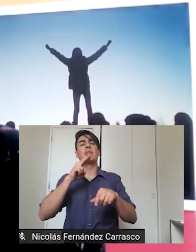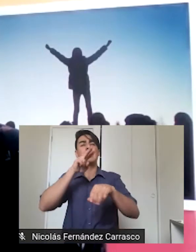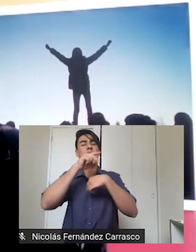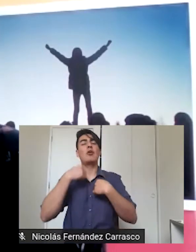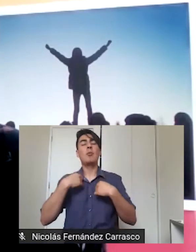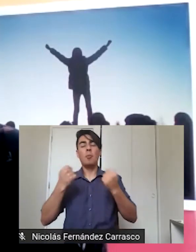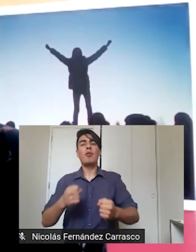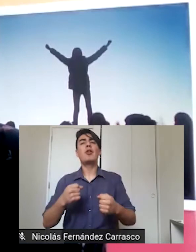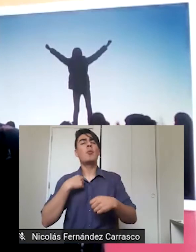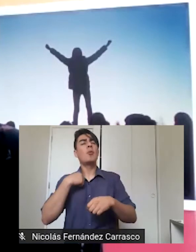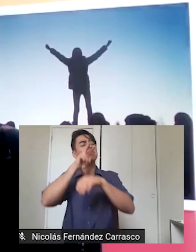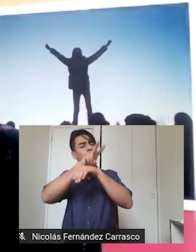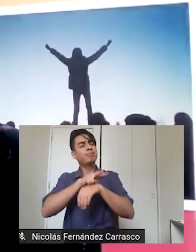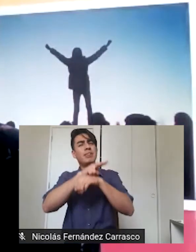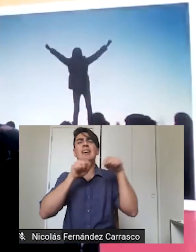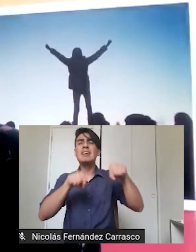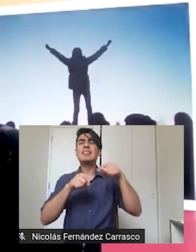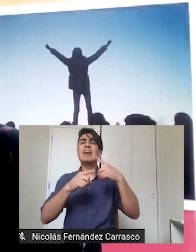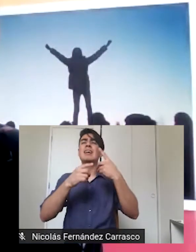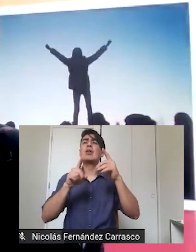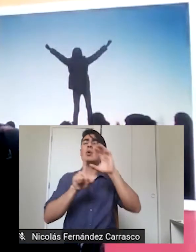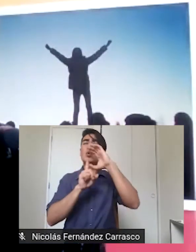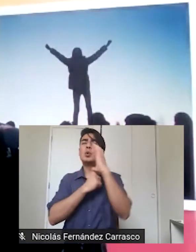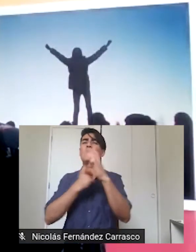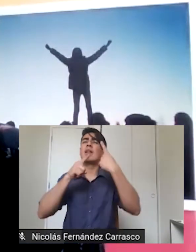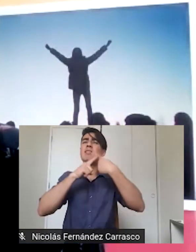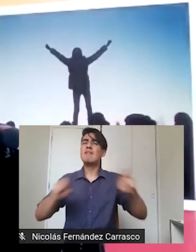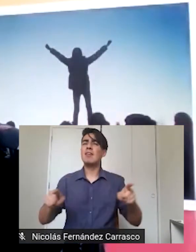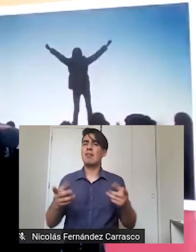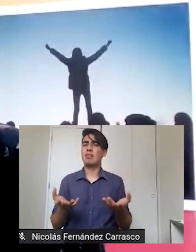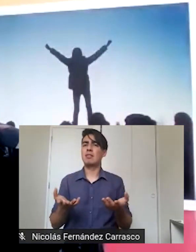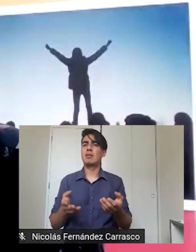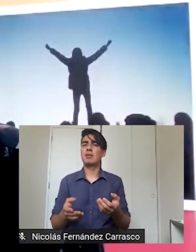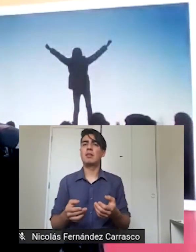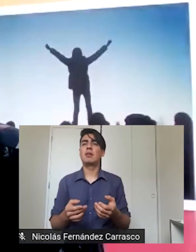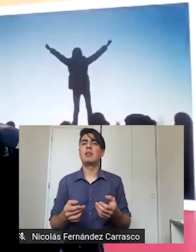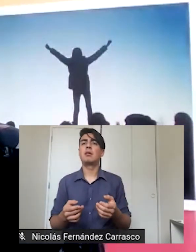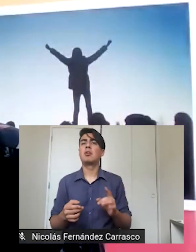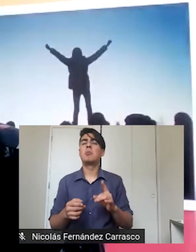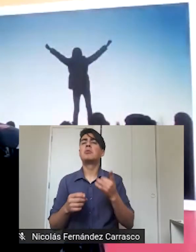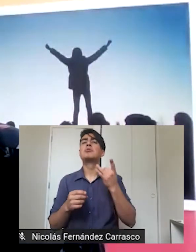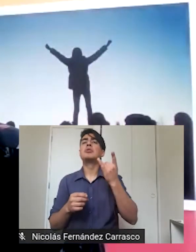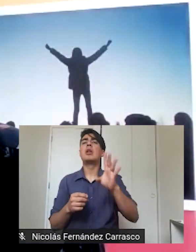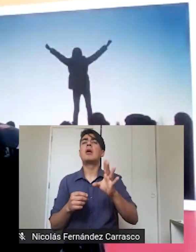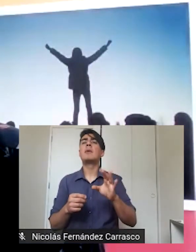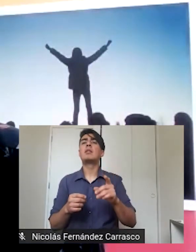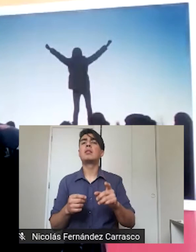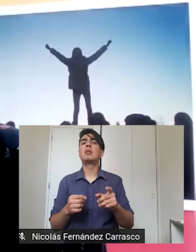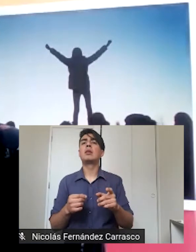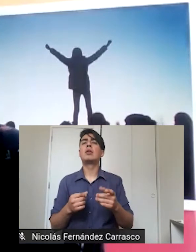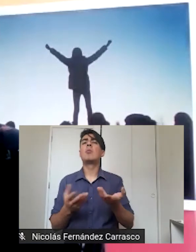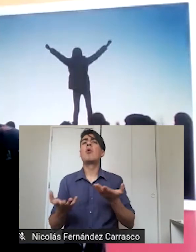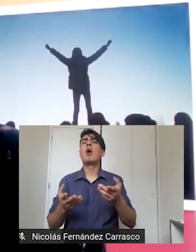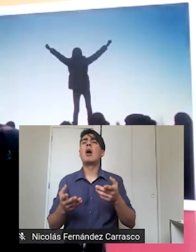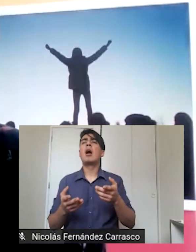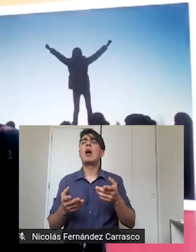levantadas como algo que se tiene que enseñar en la sala de clases y en la sociedad de la escuela.